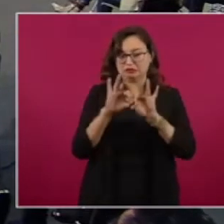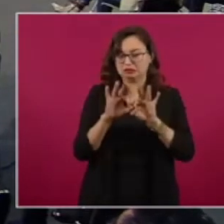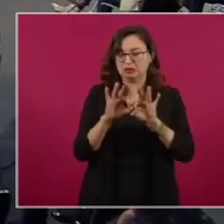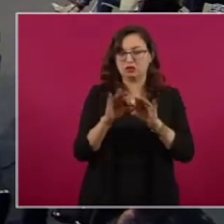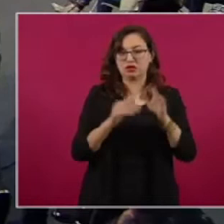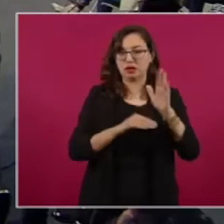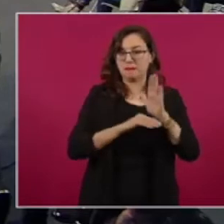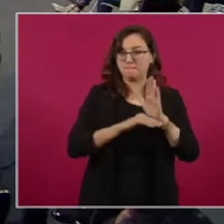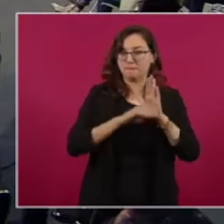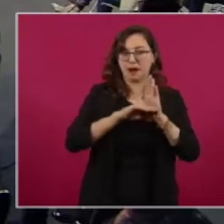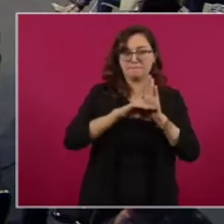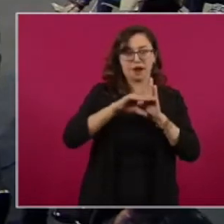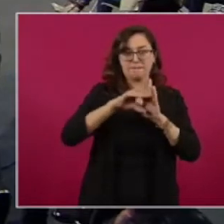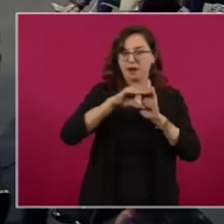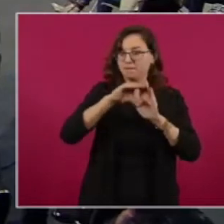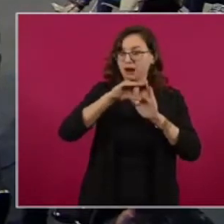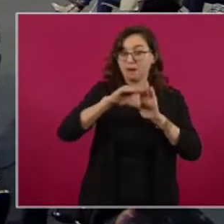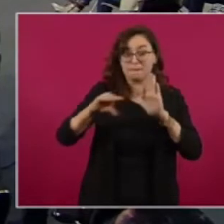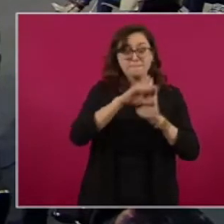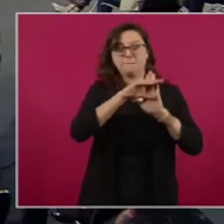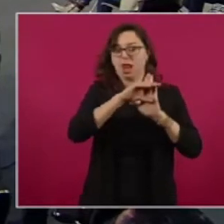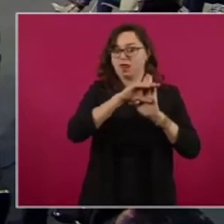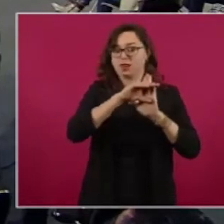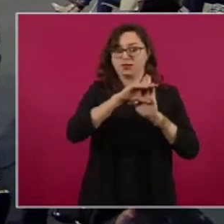no continuó